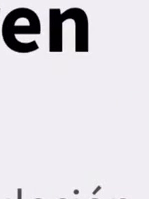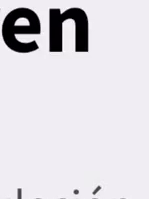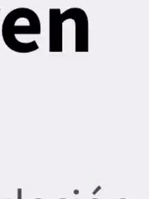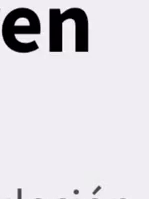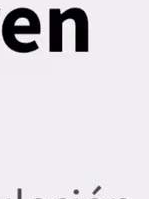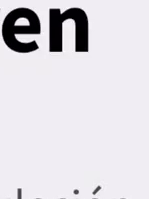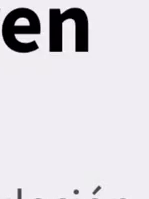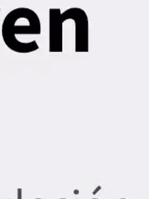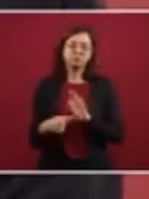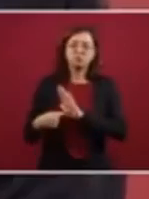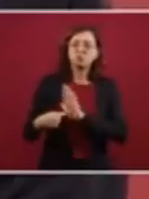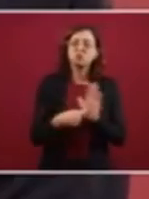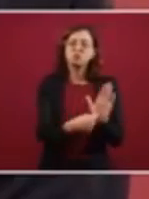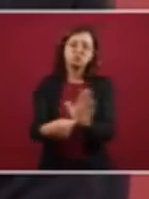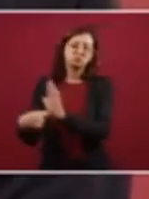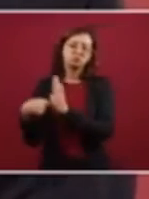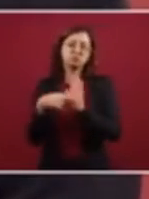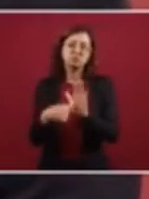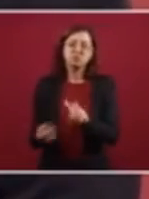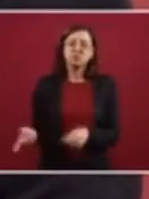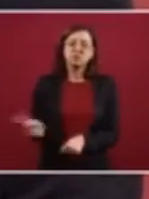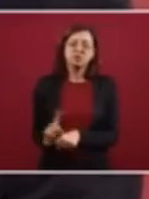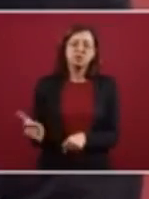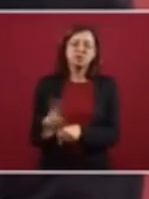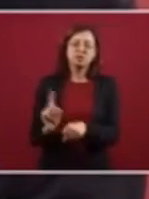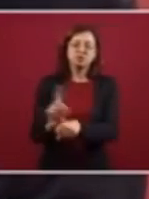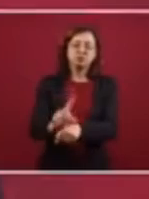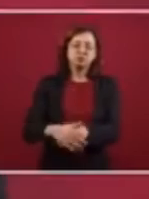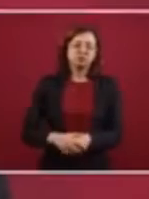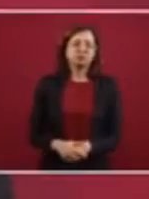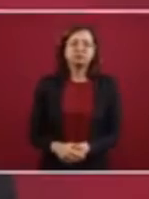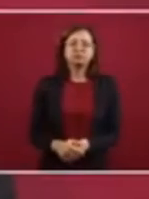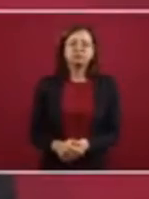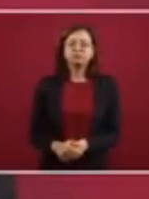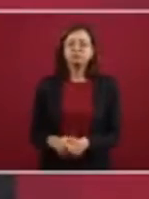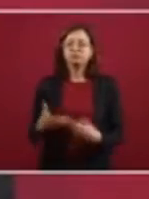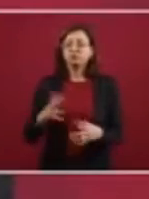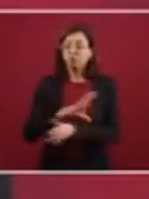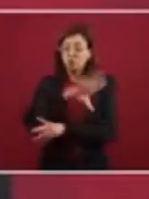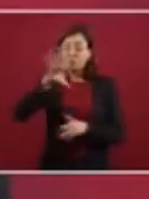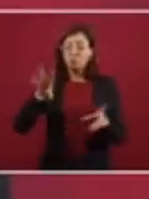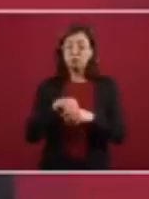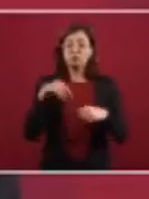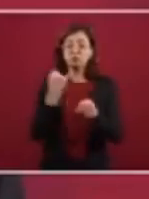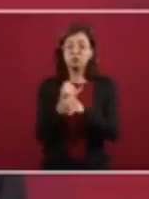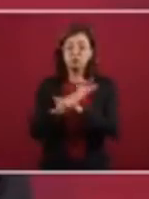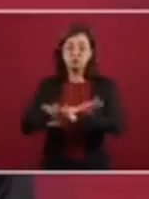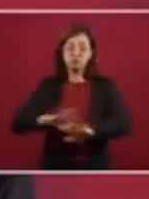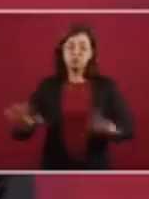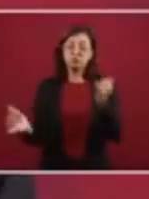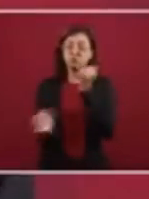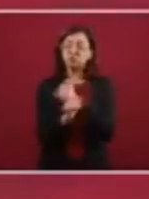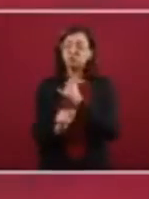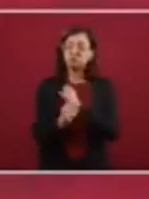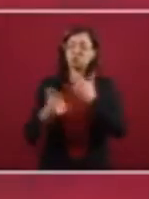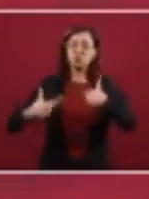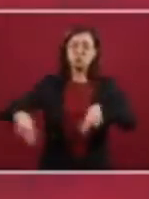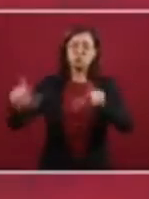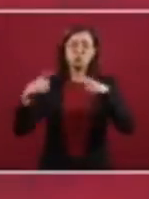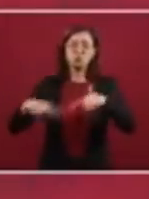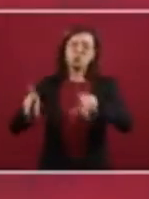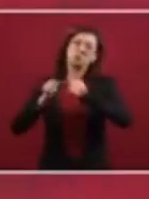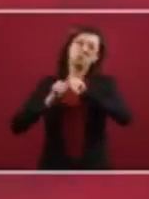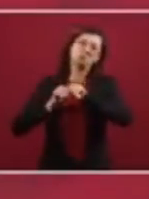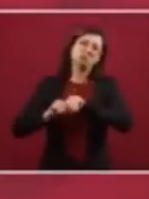así como lo hacemos, y meter toda la información al internet, que se